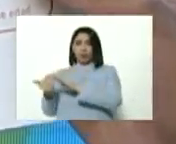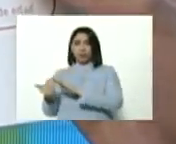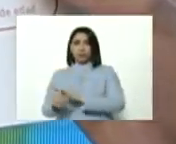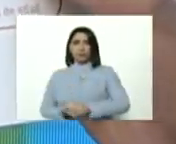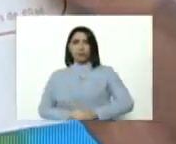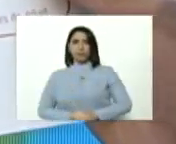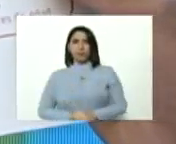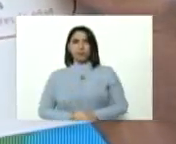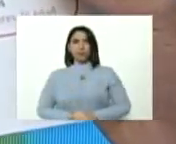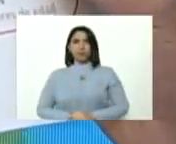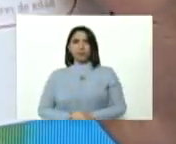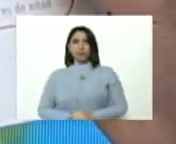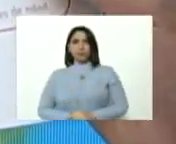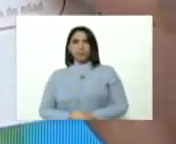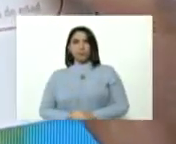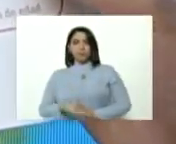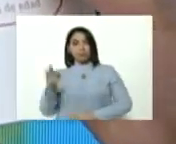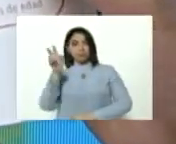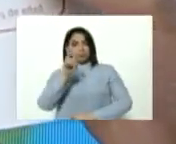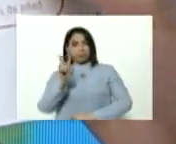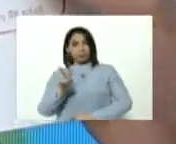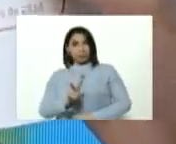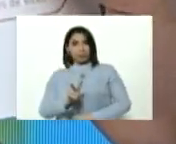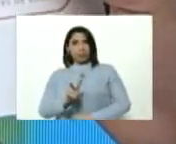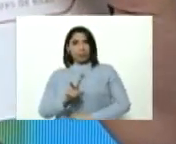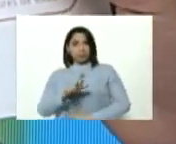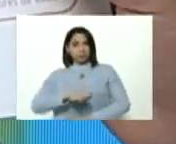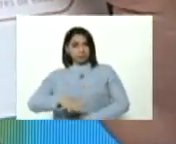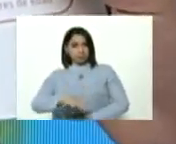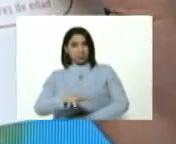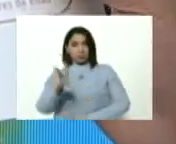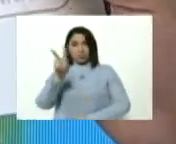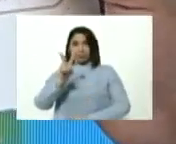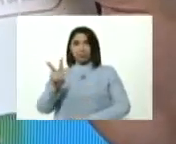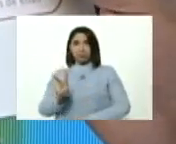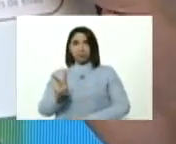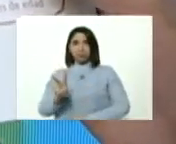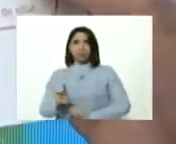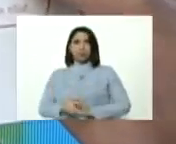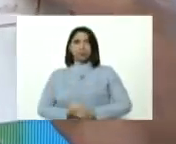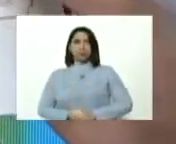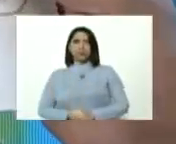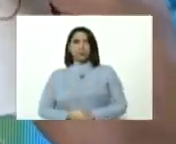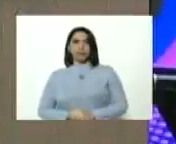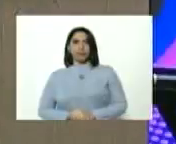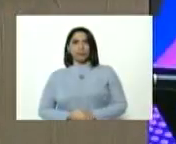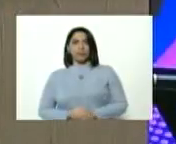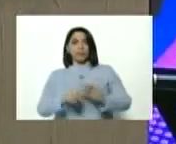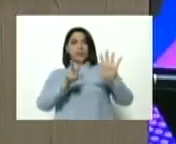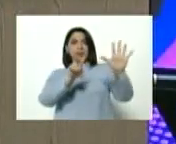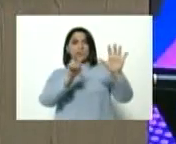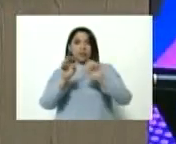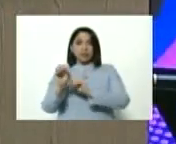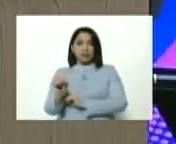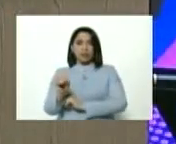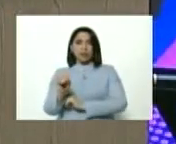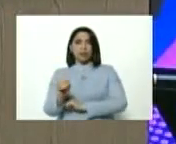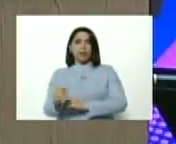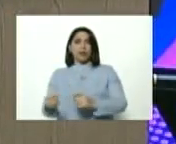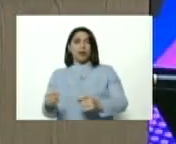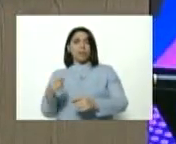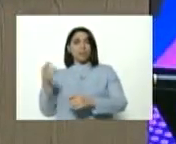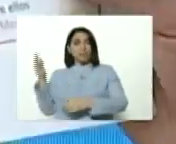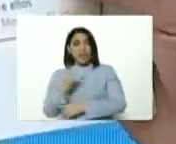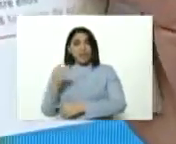en la República Bolivariana de Venezuela, en el territorio nacional, y 70 casos